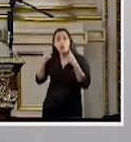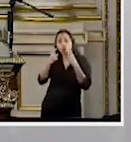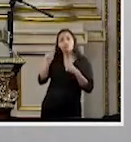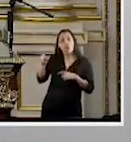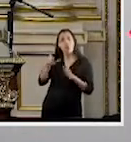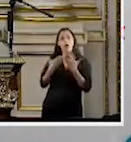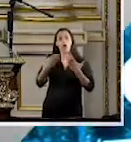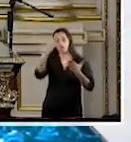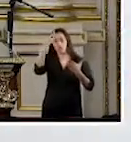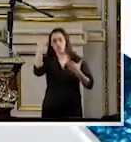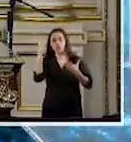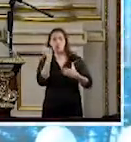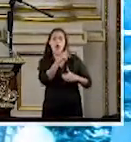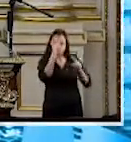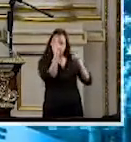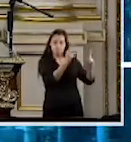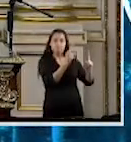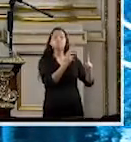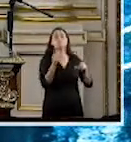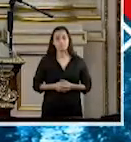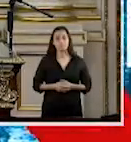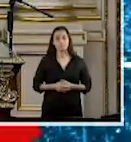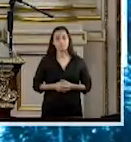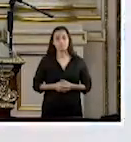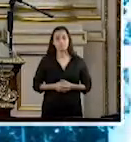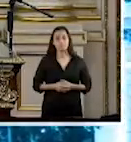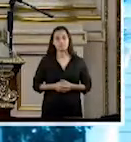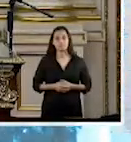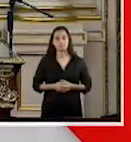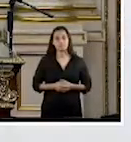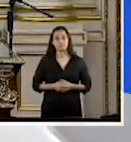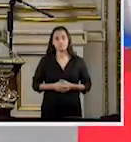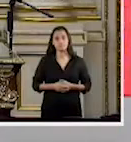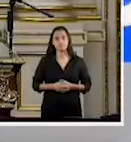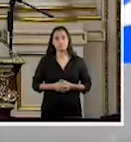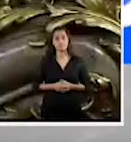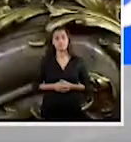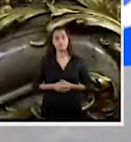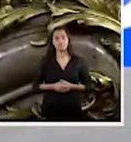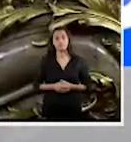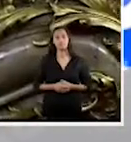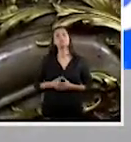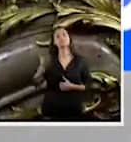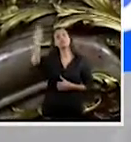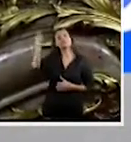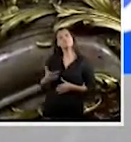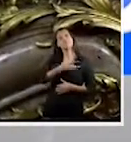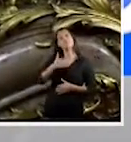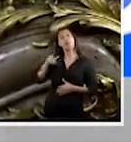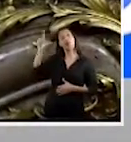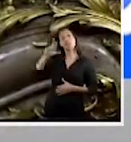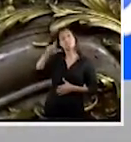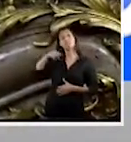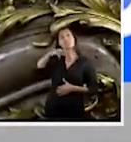años o se está en el piso daniela para hacerte algunas preguntas no sé si están las podés escuchar danny y te está escuchando ya